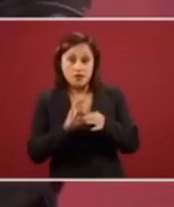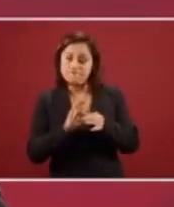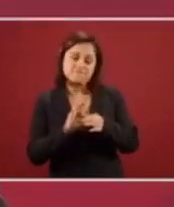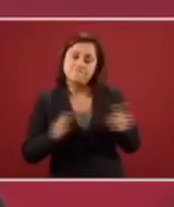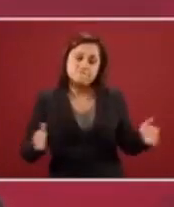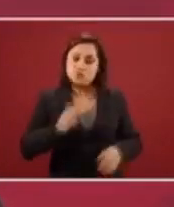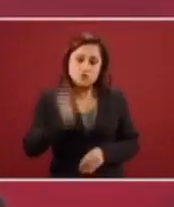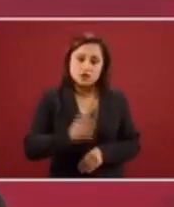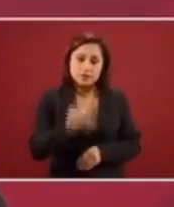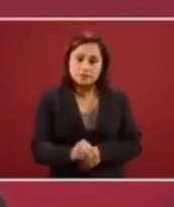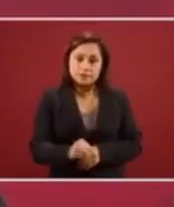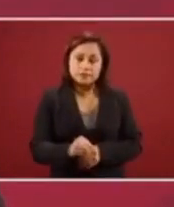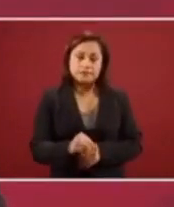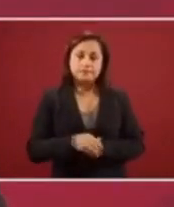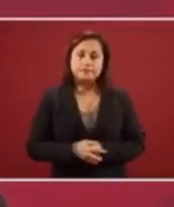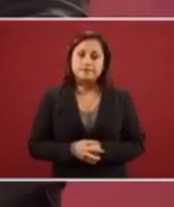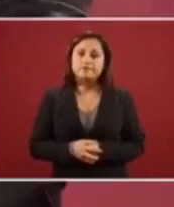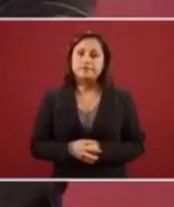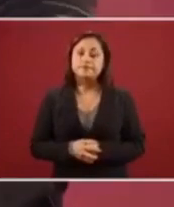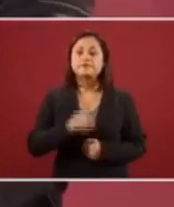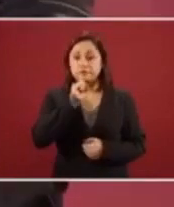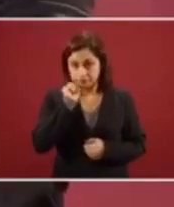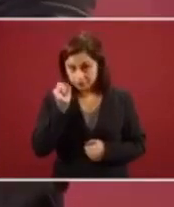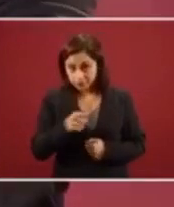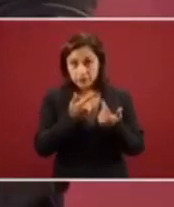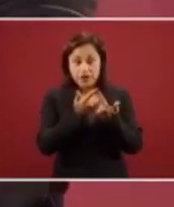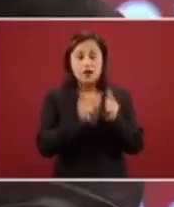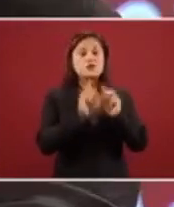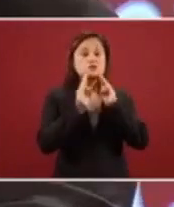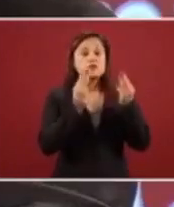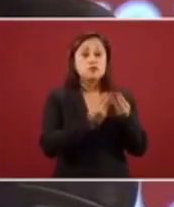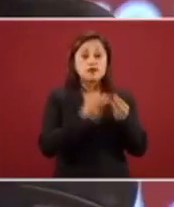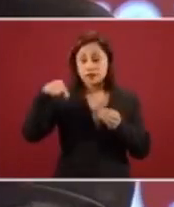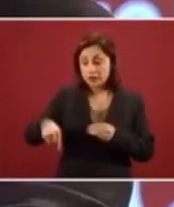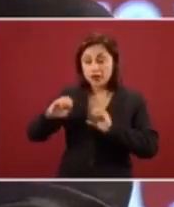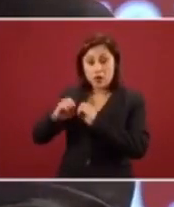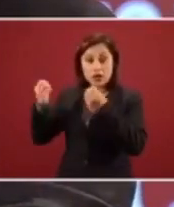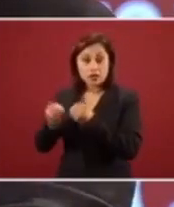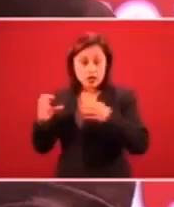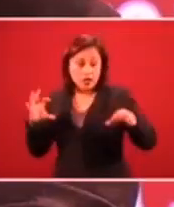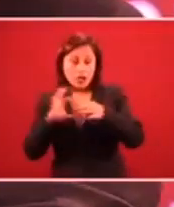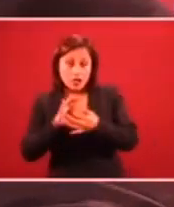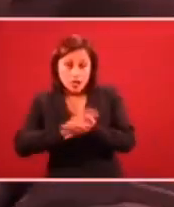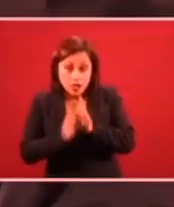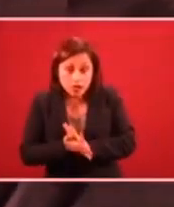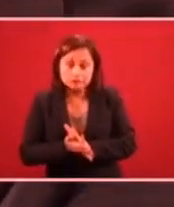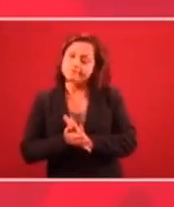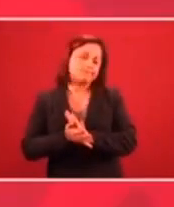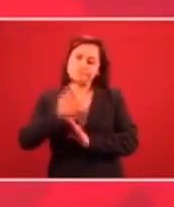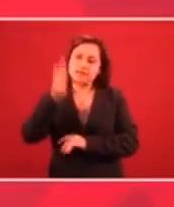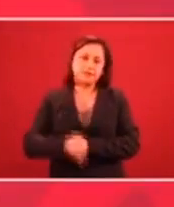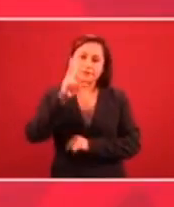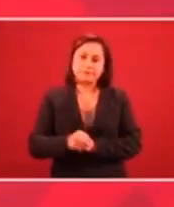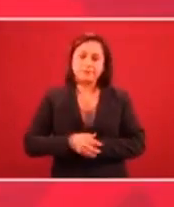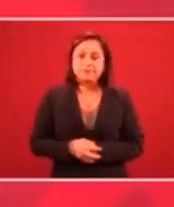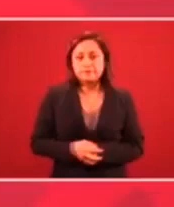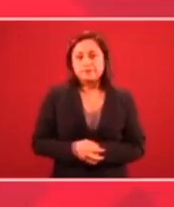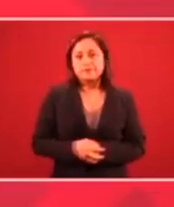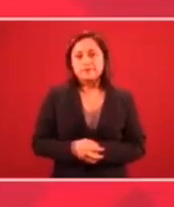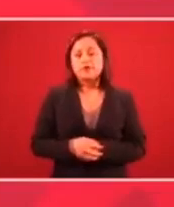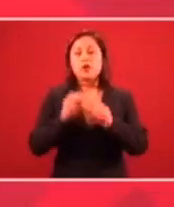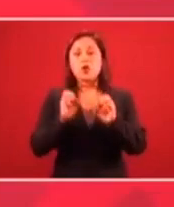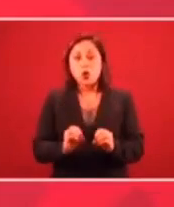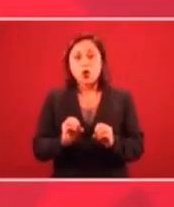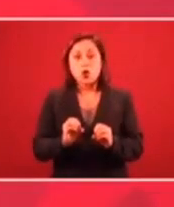hay negociaciones con las organizaciones delictivas, ni la práctica de